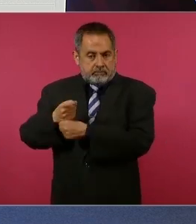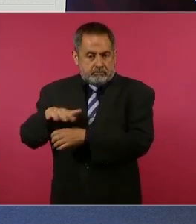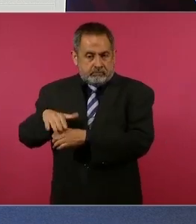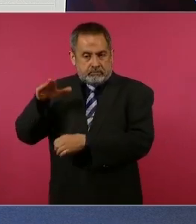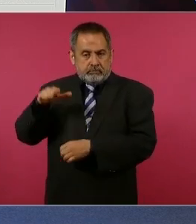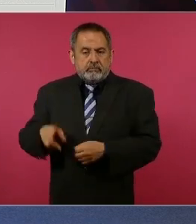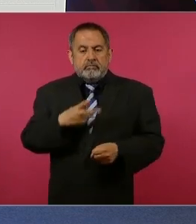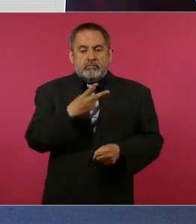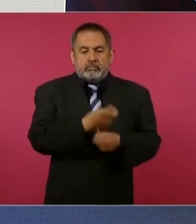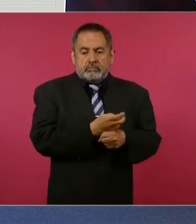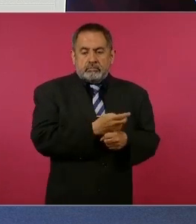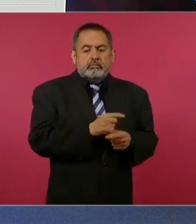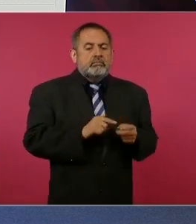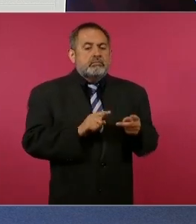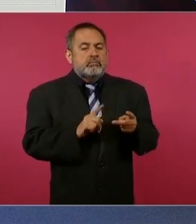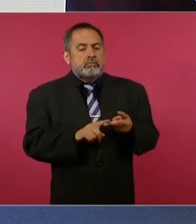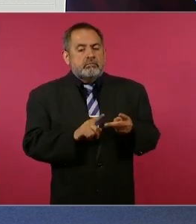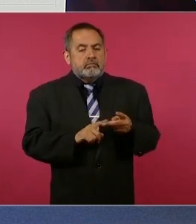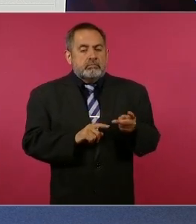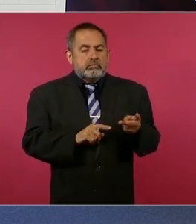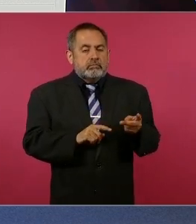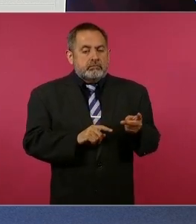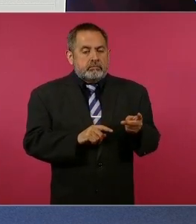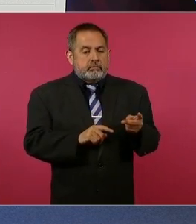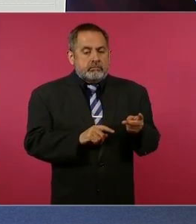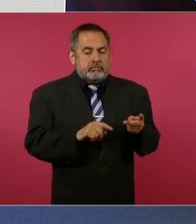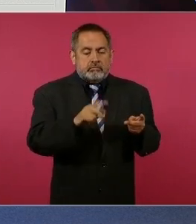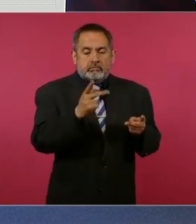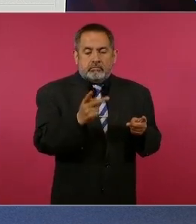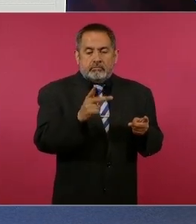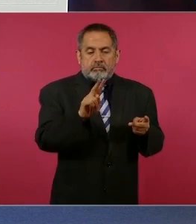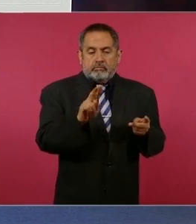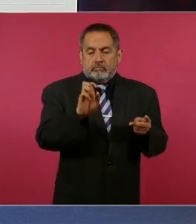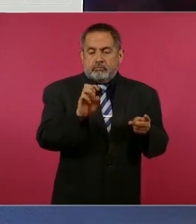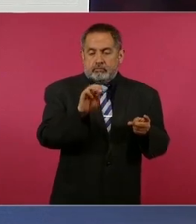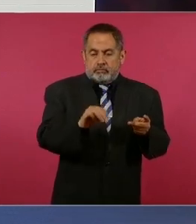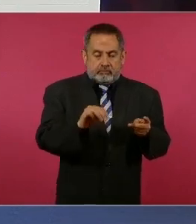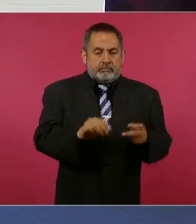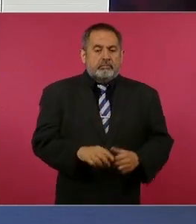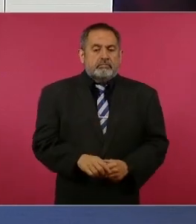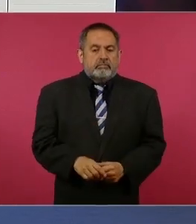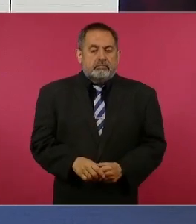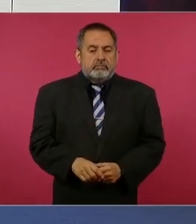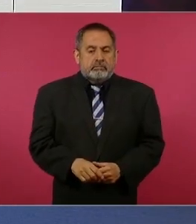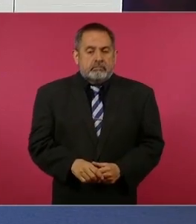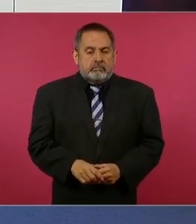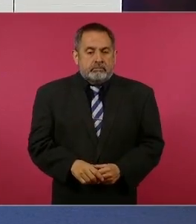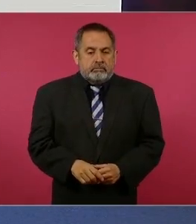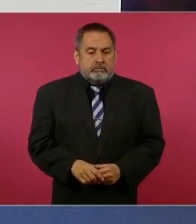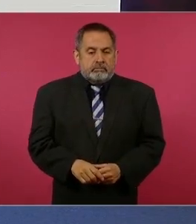y primera minoría Partido Verde Ecologista.